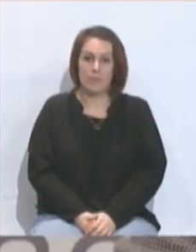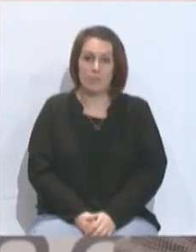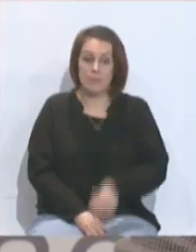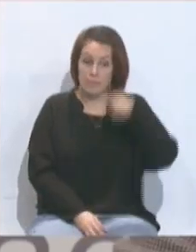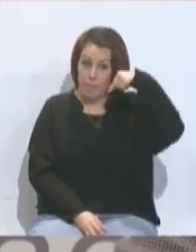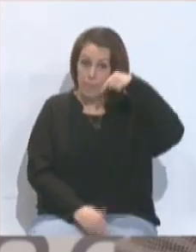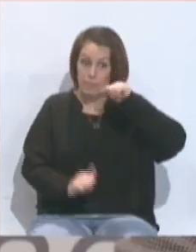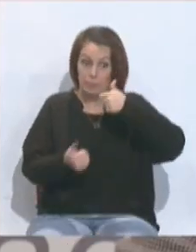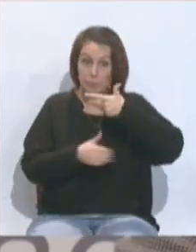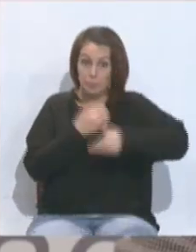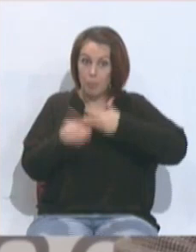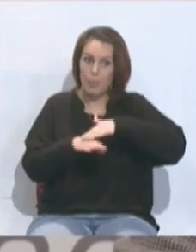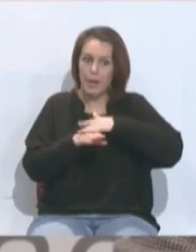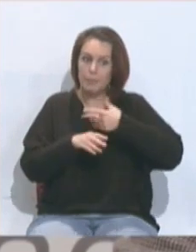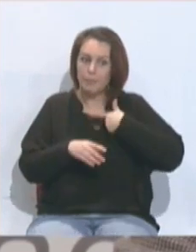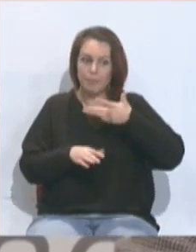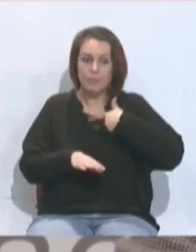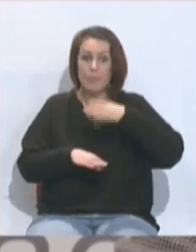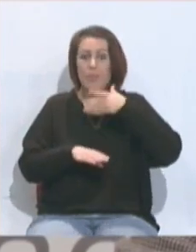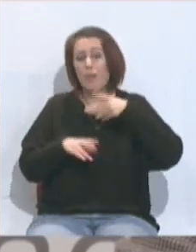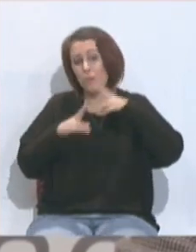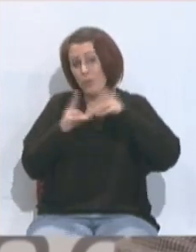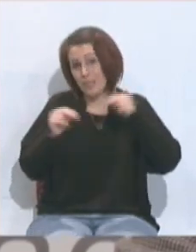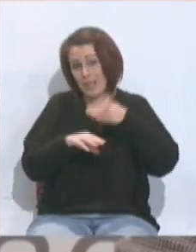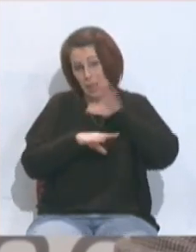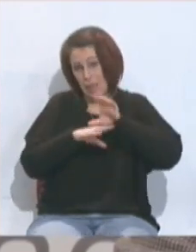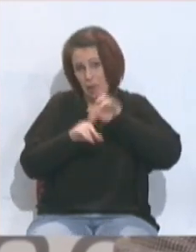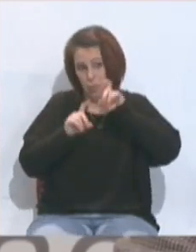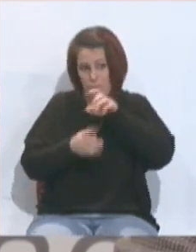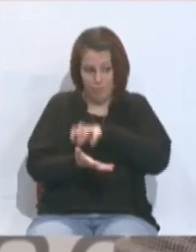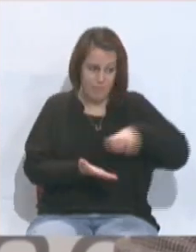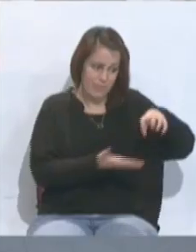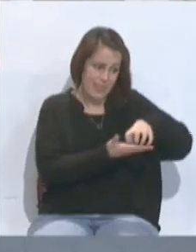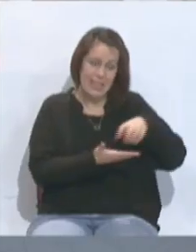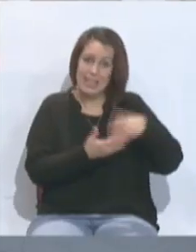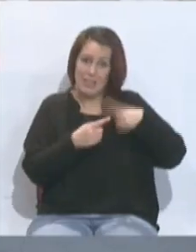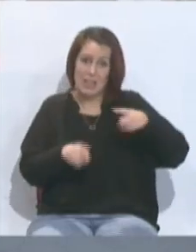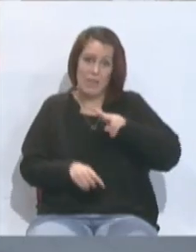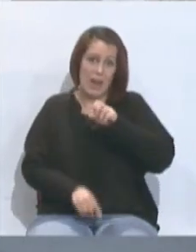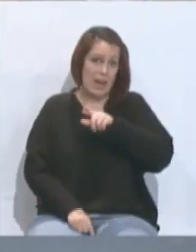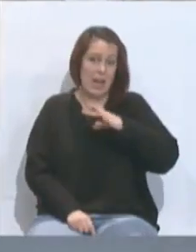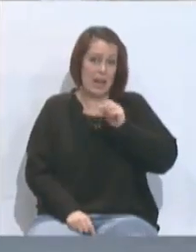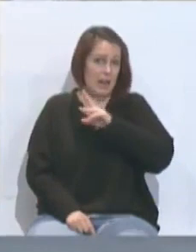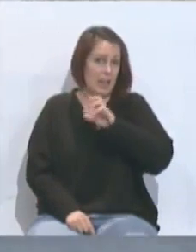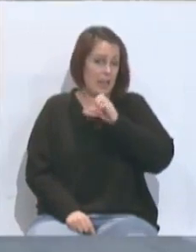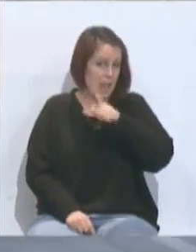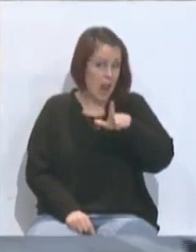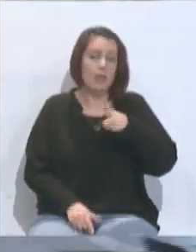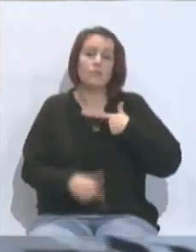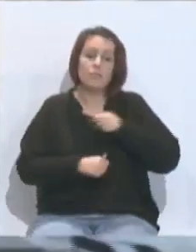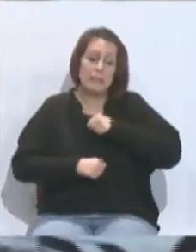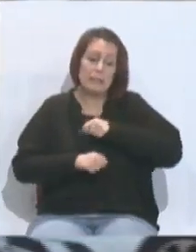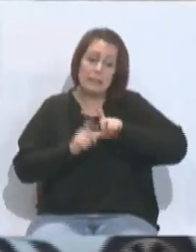El rector inicia el proceso para la reubicación de la Facultad de Ciencias de la Educación en una sede distinta a Valcárcel, a la espera de que el